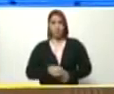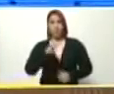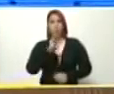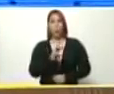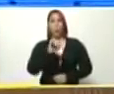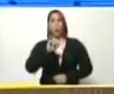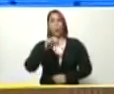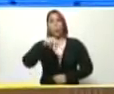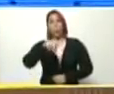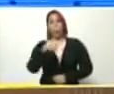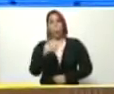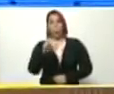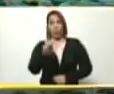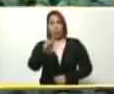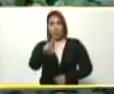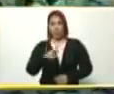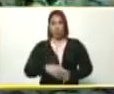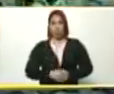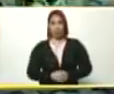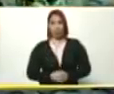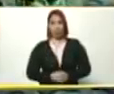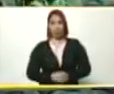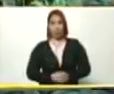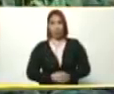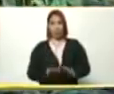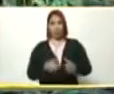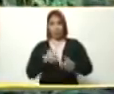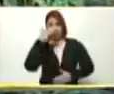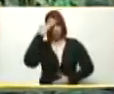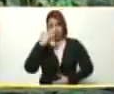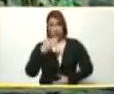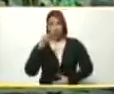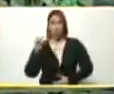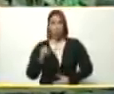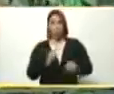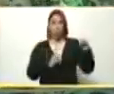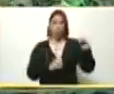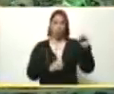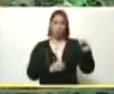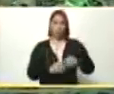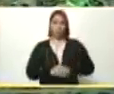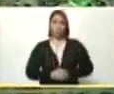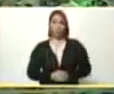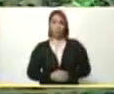Enrique González Urdaneta, comandante de la región oriental.